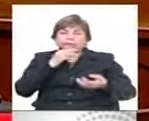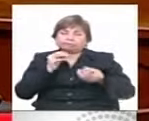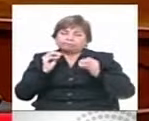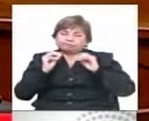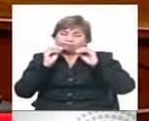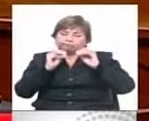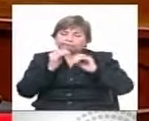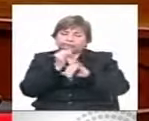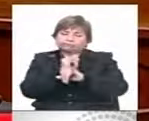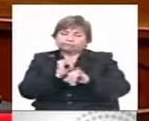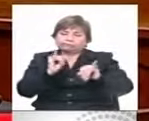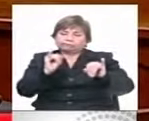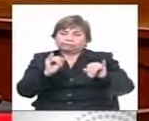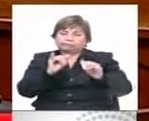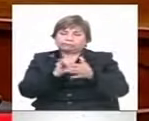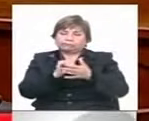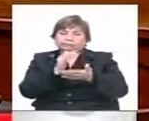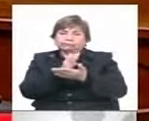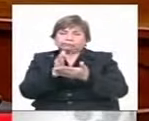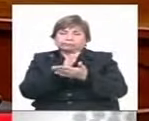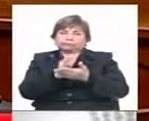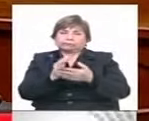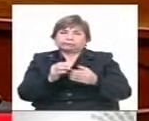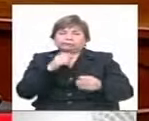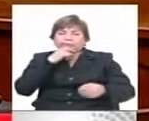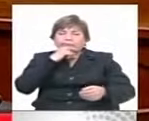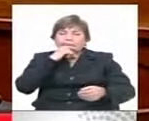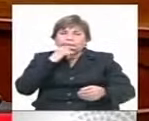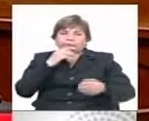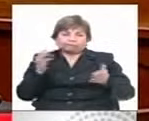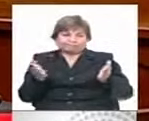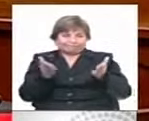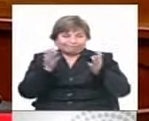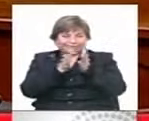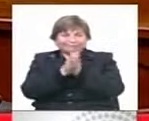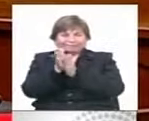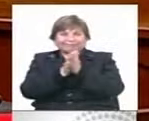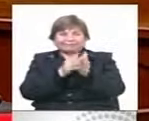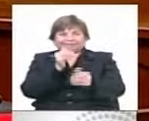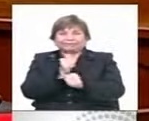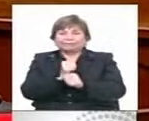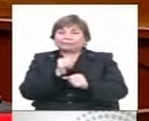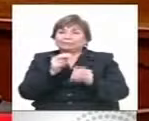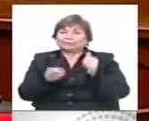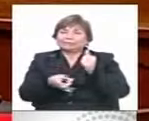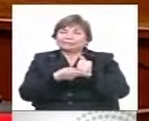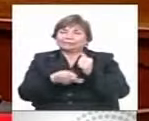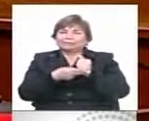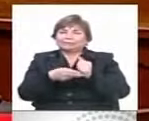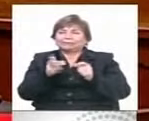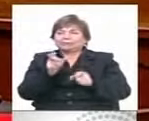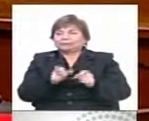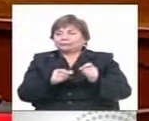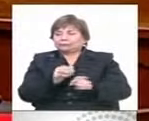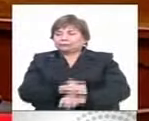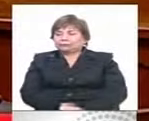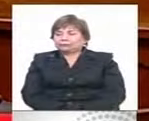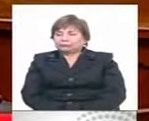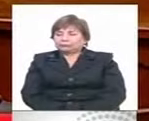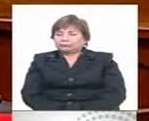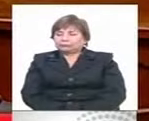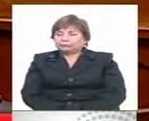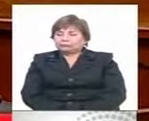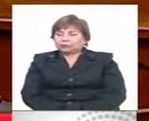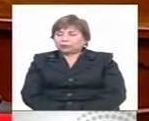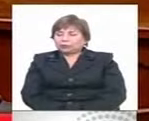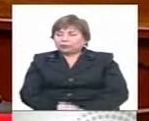a su independencia a través del programa Mujeres Emprendedoras. Seguridad ciudadana. A